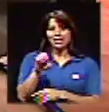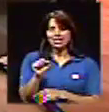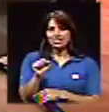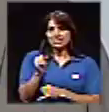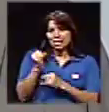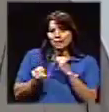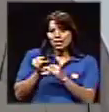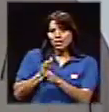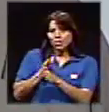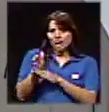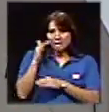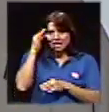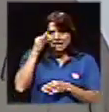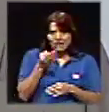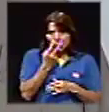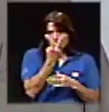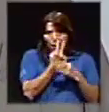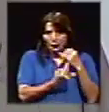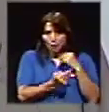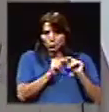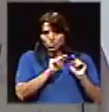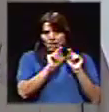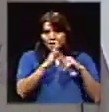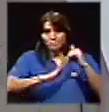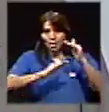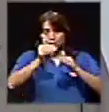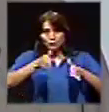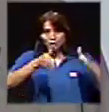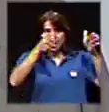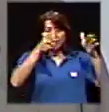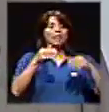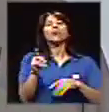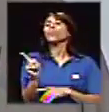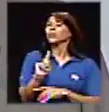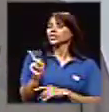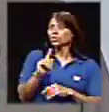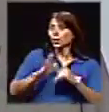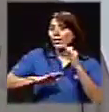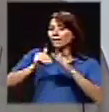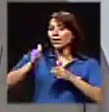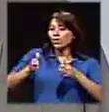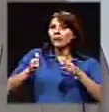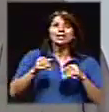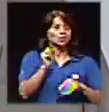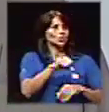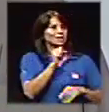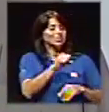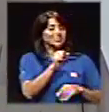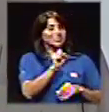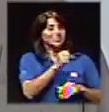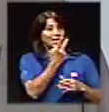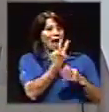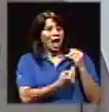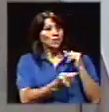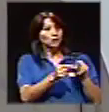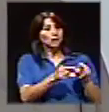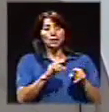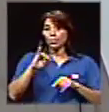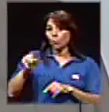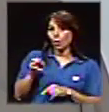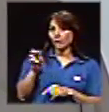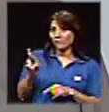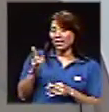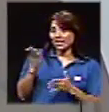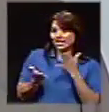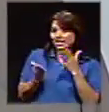facultad. Bueno, no en la facultad, pero quizás estábamos en la facultad. Sí, estaban porque... ¿Cómo? Don Juan Rafael, usted quizás